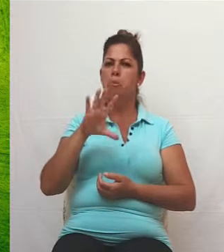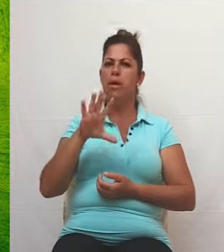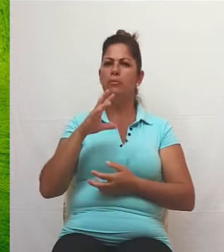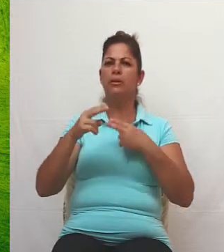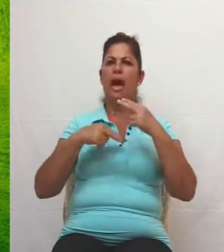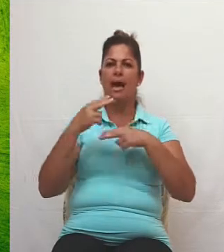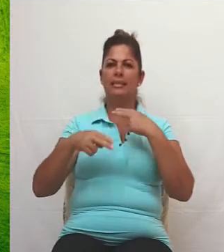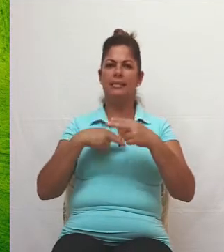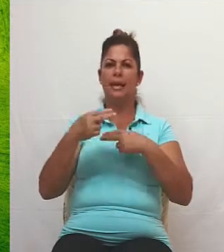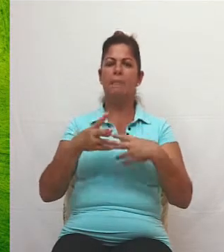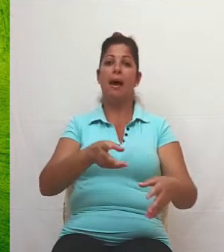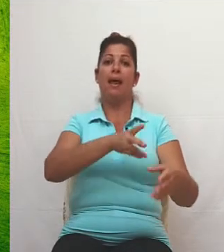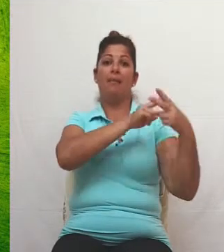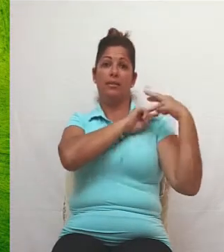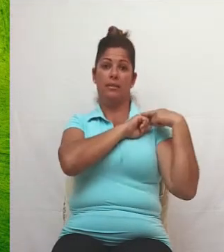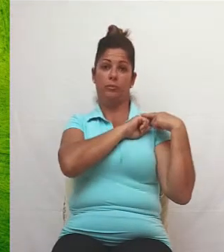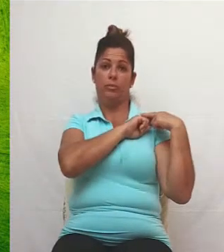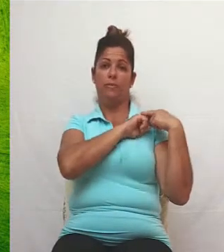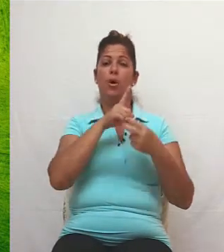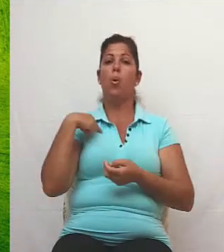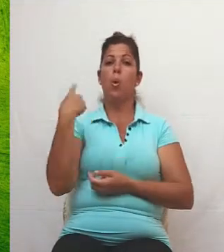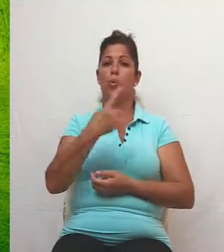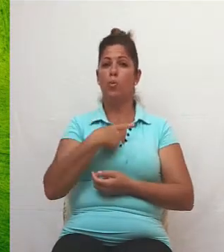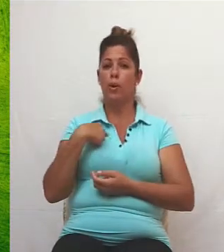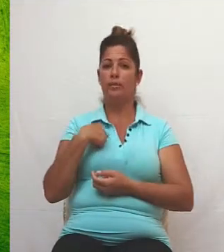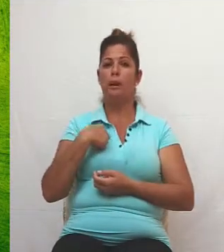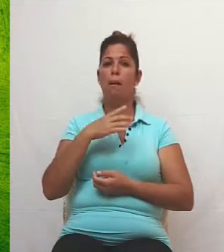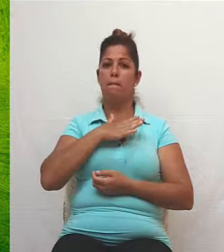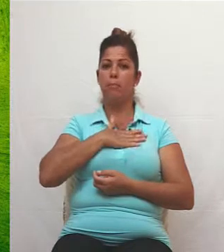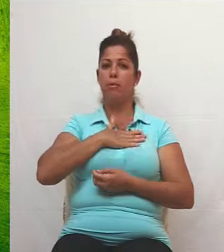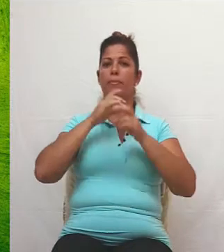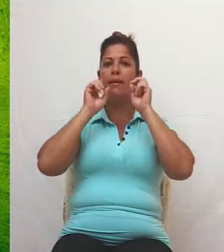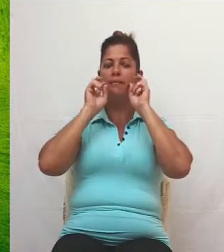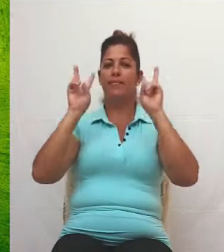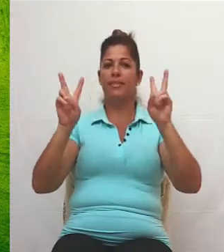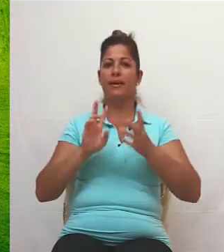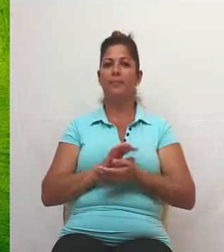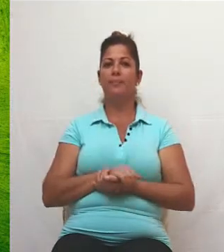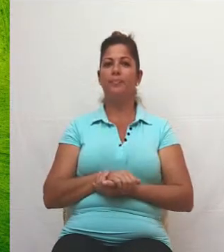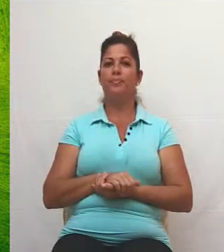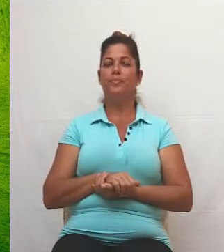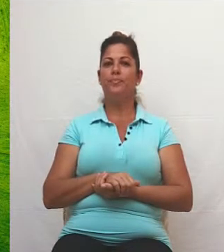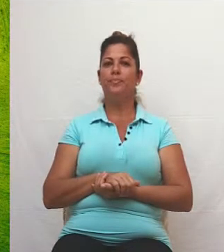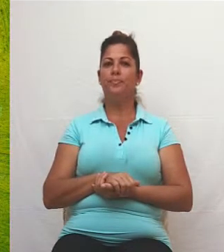qué podemos hacer para asumir la responsabilidad con nuestra propia vida